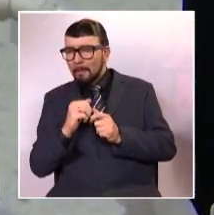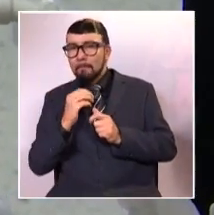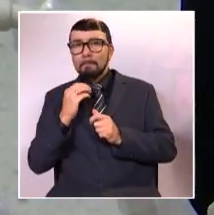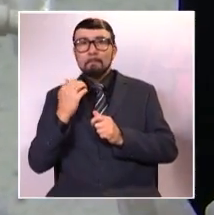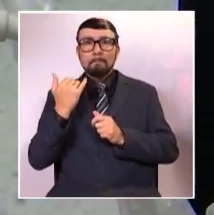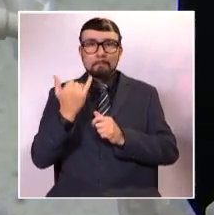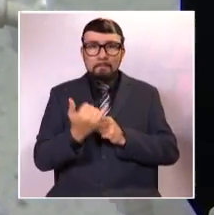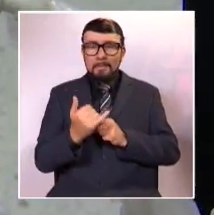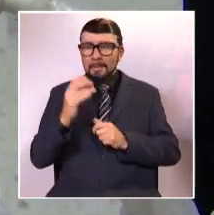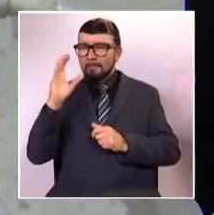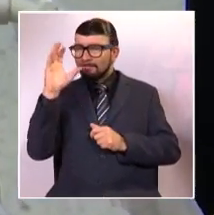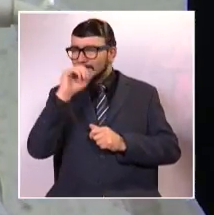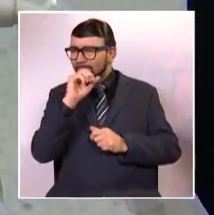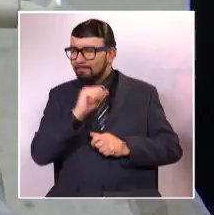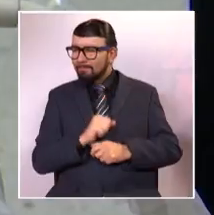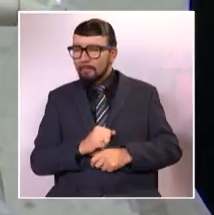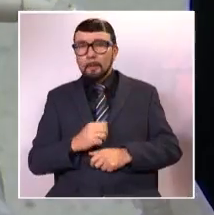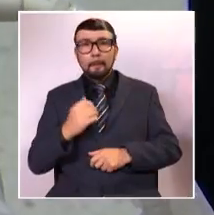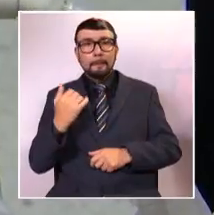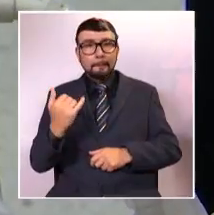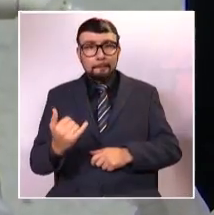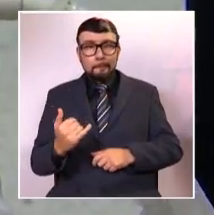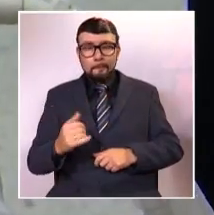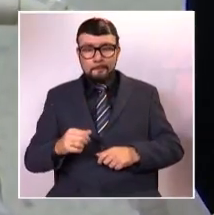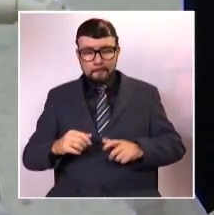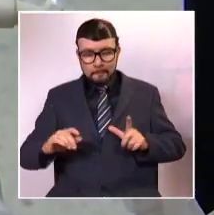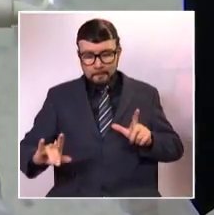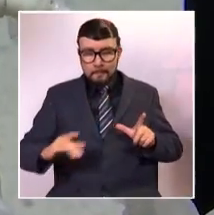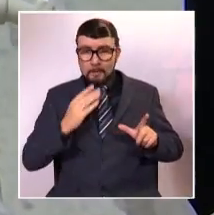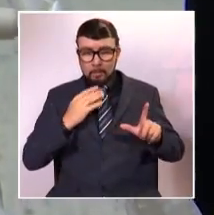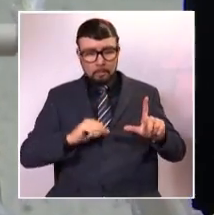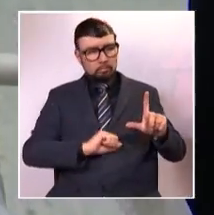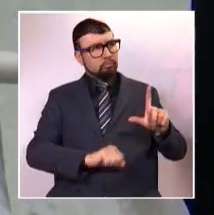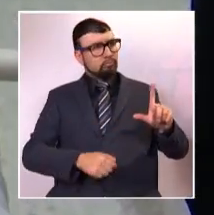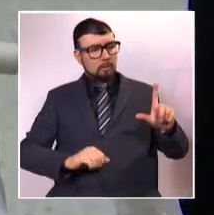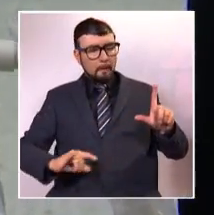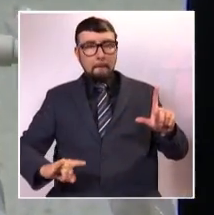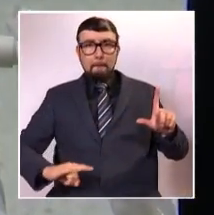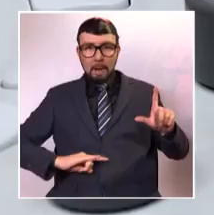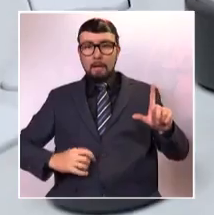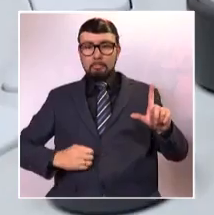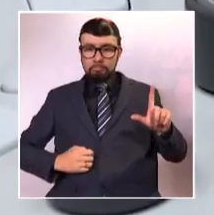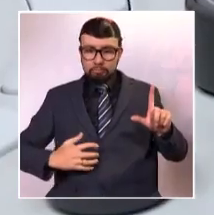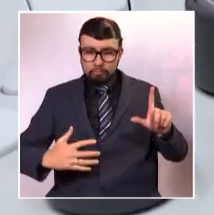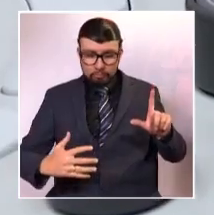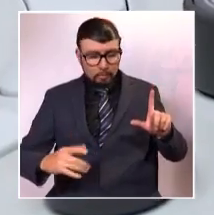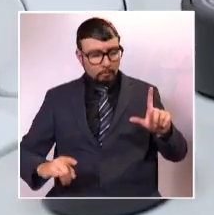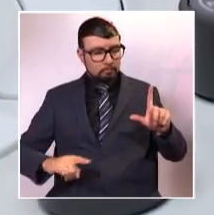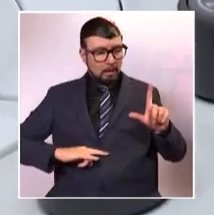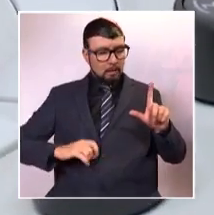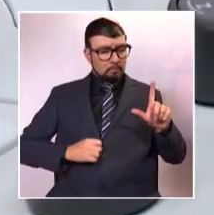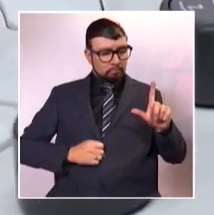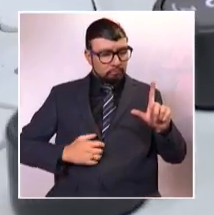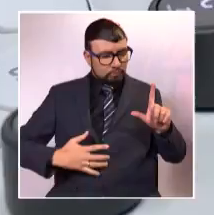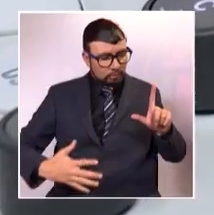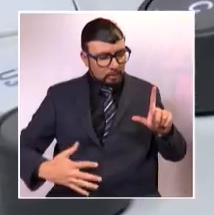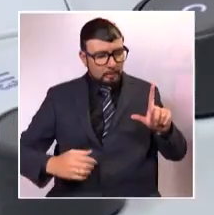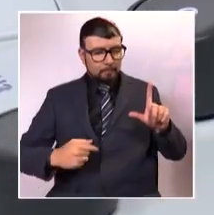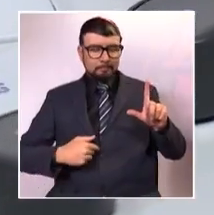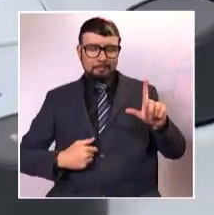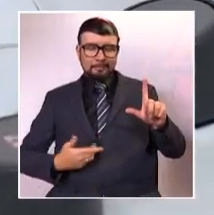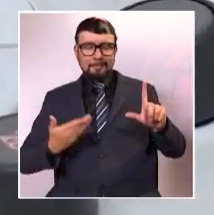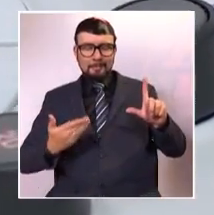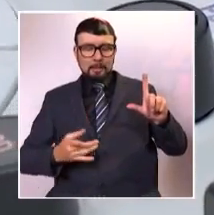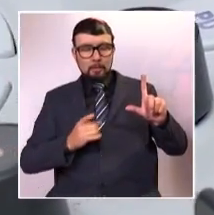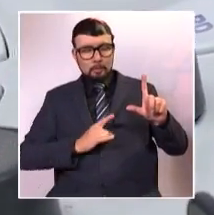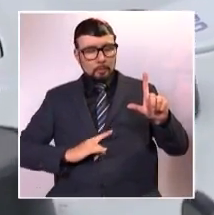murciélagos, ¿sí? Mandan ondas de sonido, las ondas pegan en las estructuras y de acuerdo a estas estructuras que sean